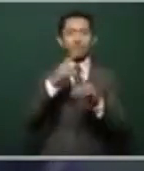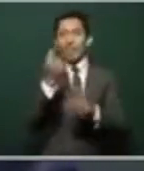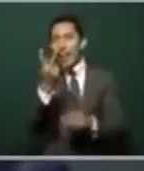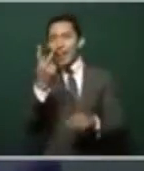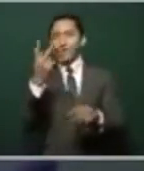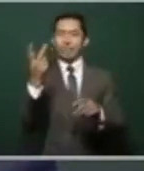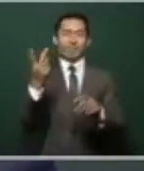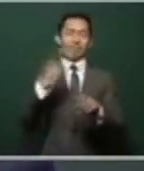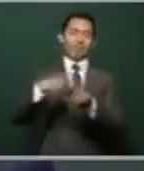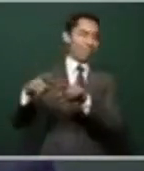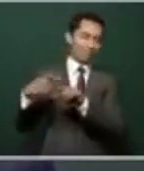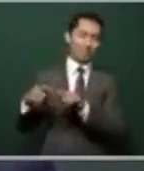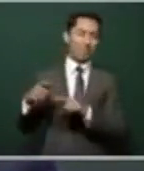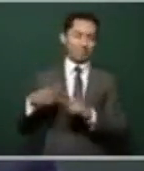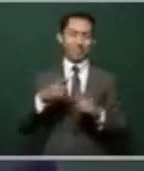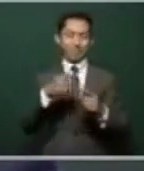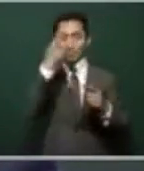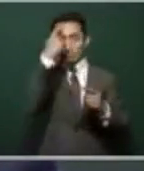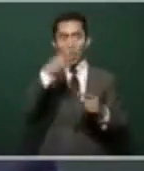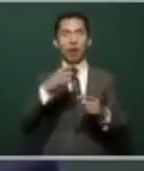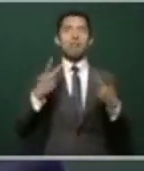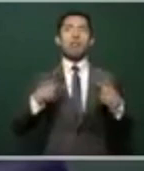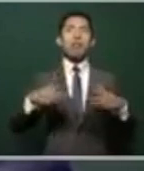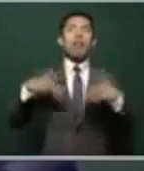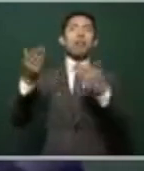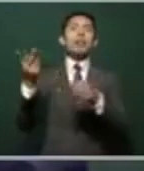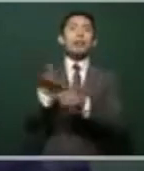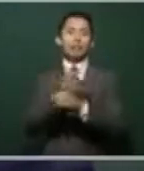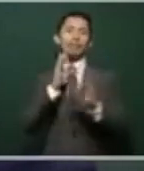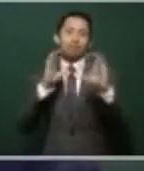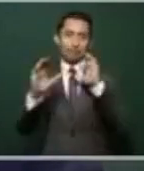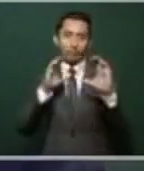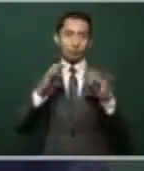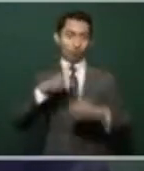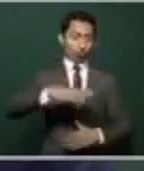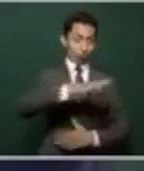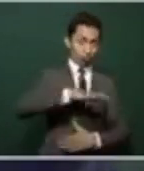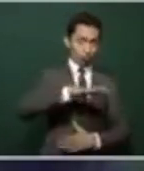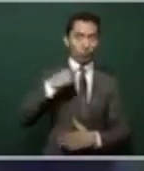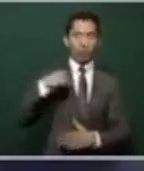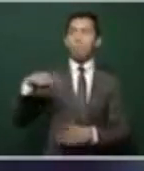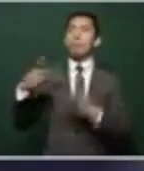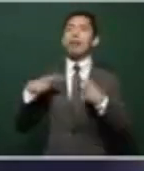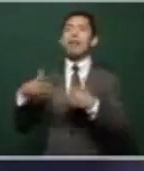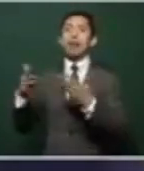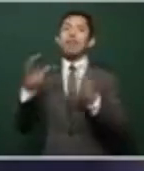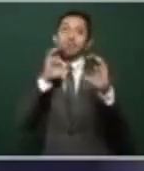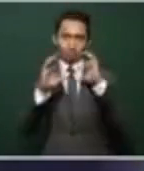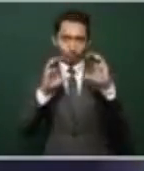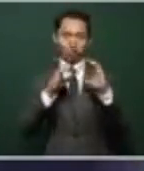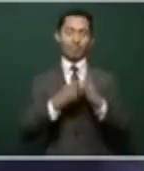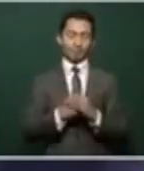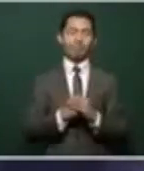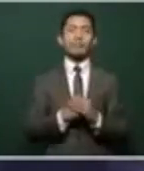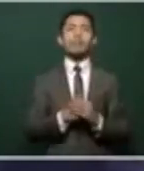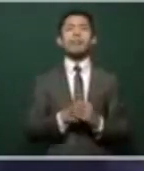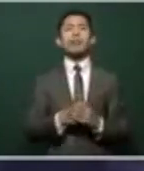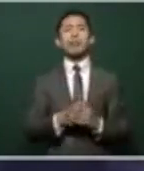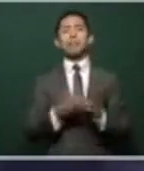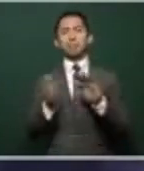comunicarnos con los ciudadanos, con la gente. Si les parece, vamos a